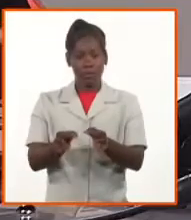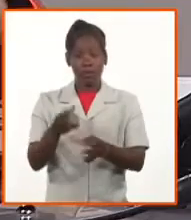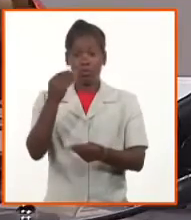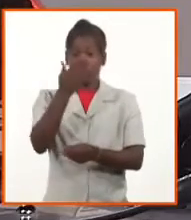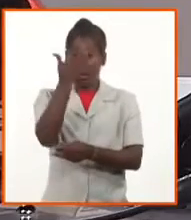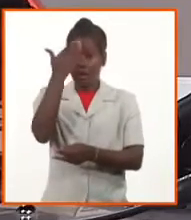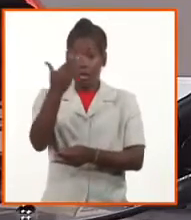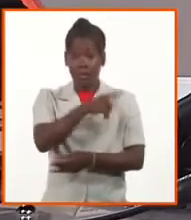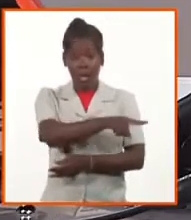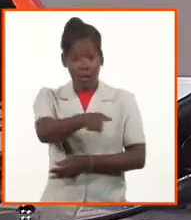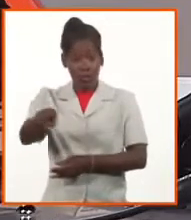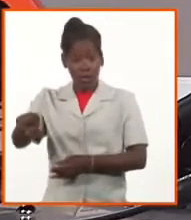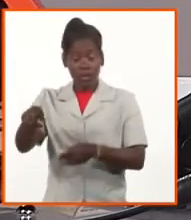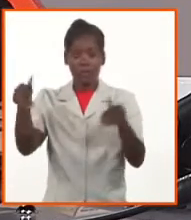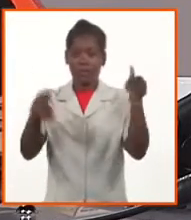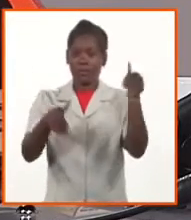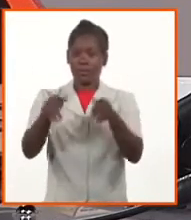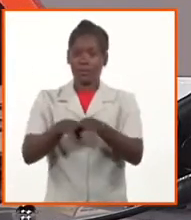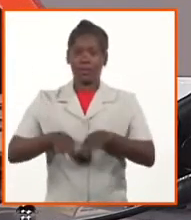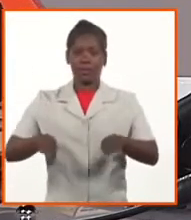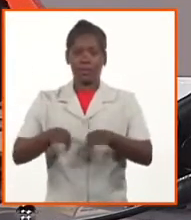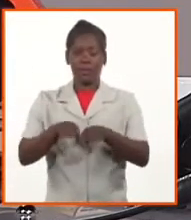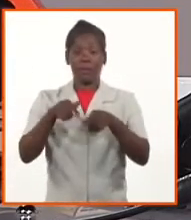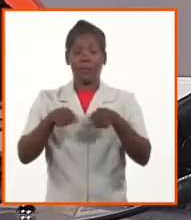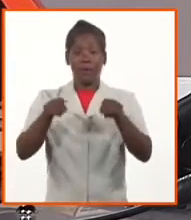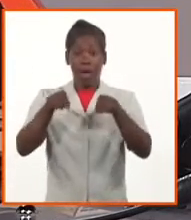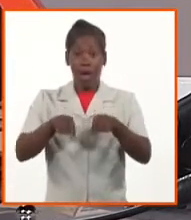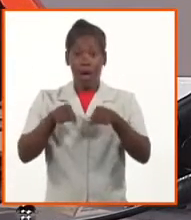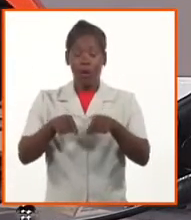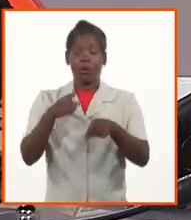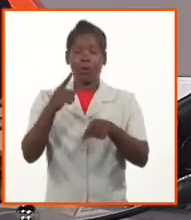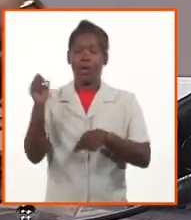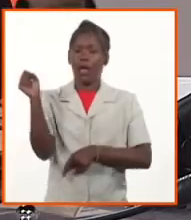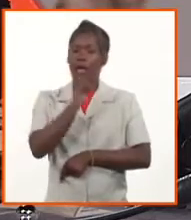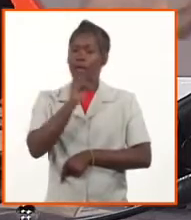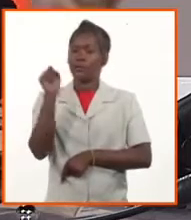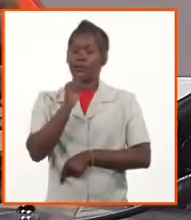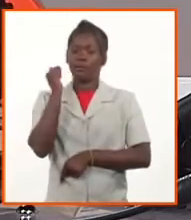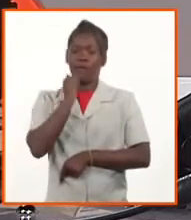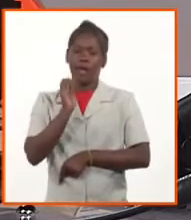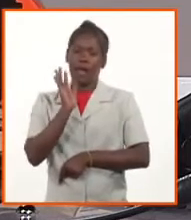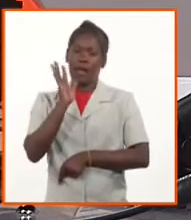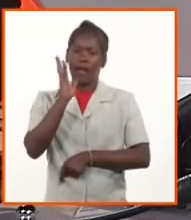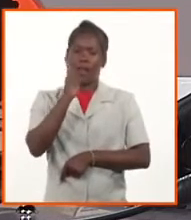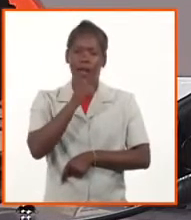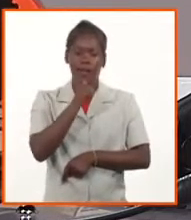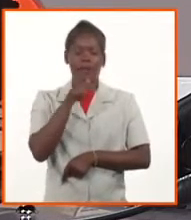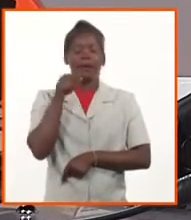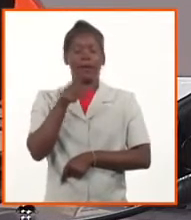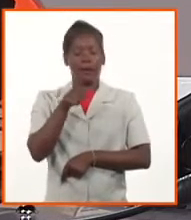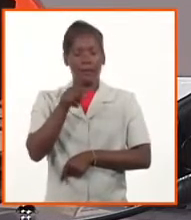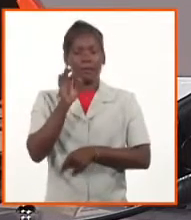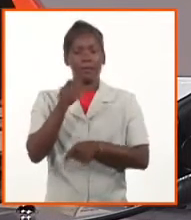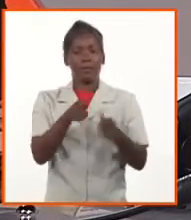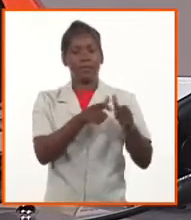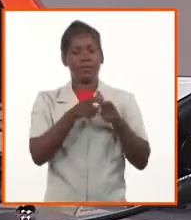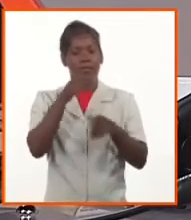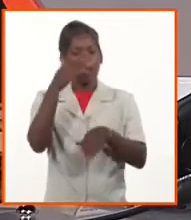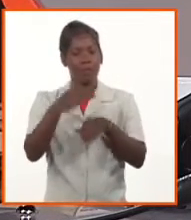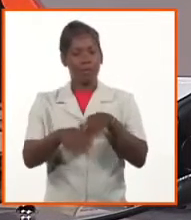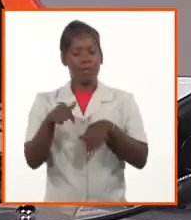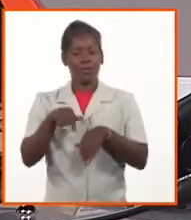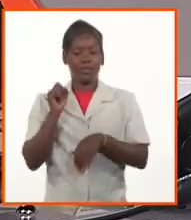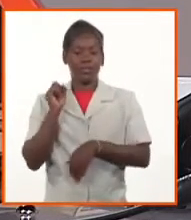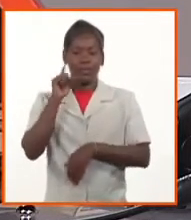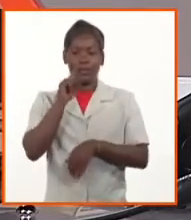nos vamos con los acordes de esta hermosísima canción de Augusto Blanca, que en una realización de la Asociación de Hermanos ahí, pues despide hoy nuestra